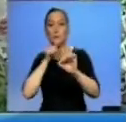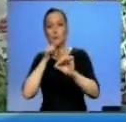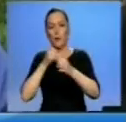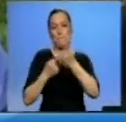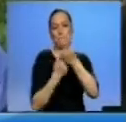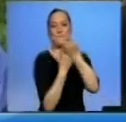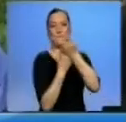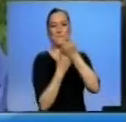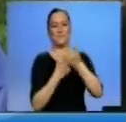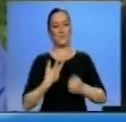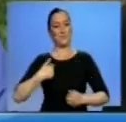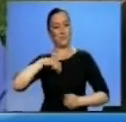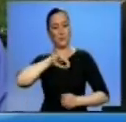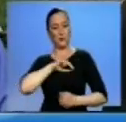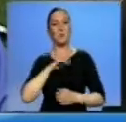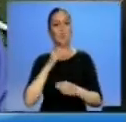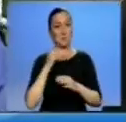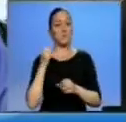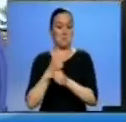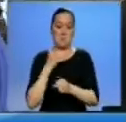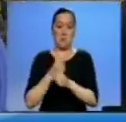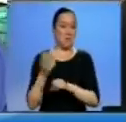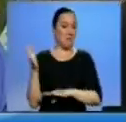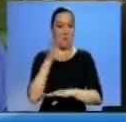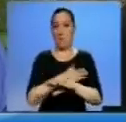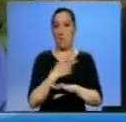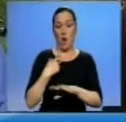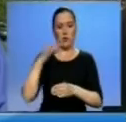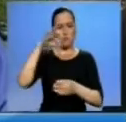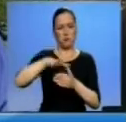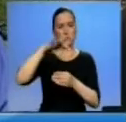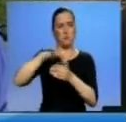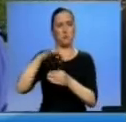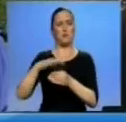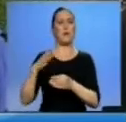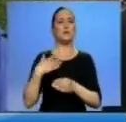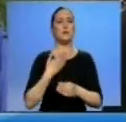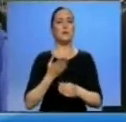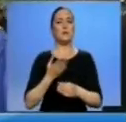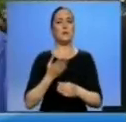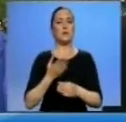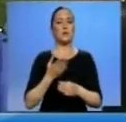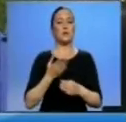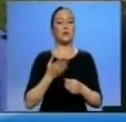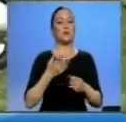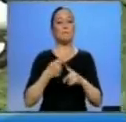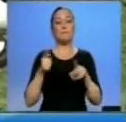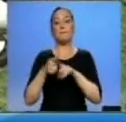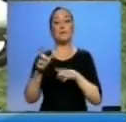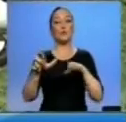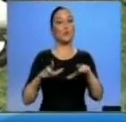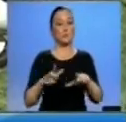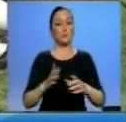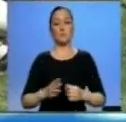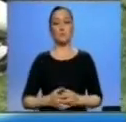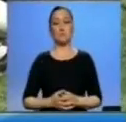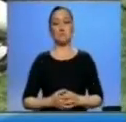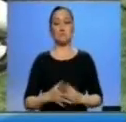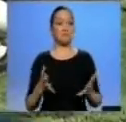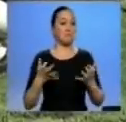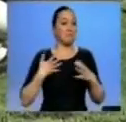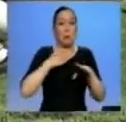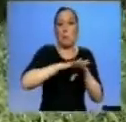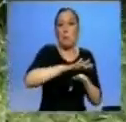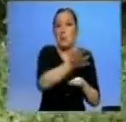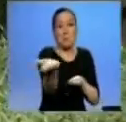iniciativa. Hemos hecho jornadas de reforestación por muchísimas cuencas hidrográficas del país. Quienes quieran sumarse y apoyar esta